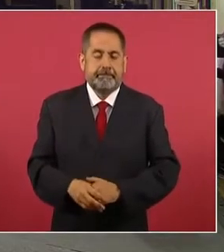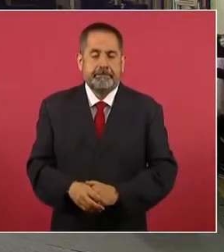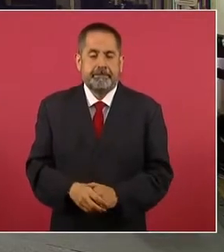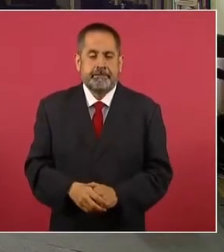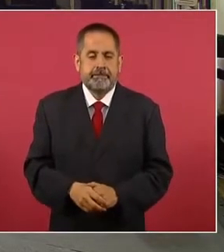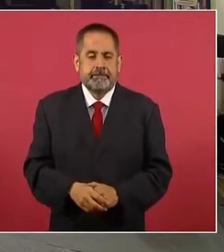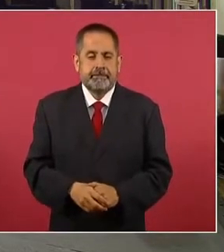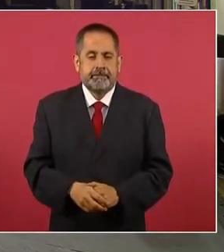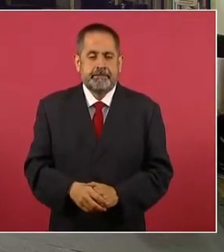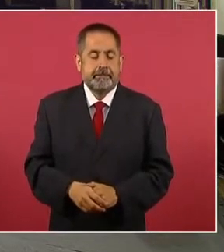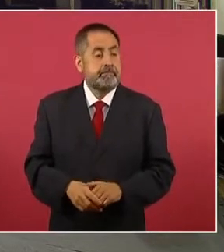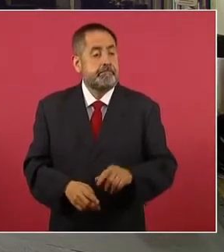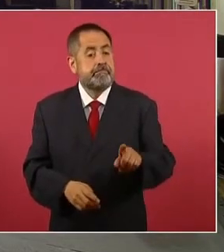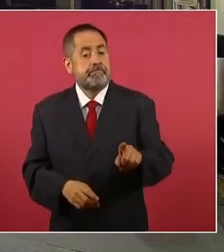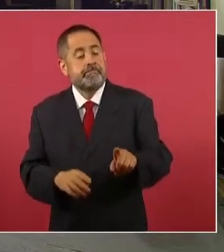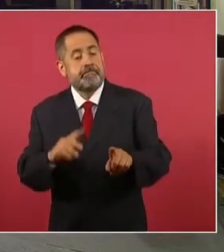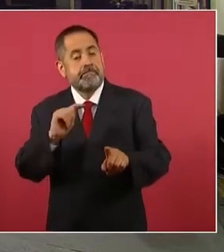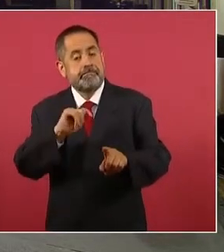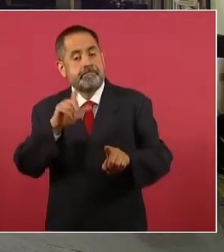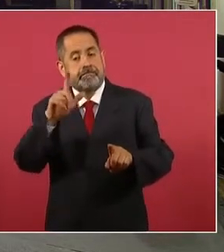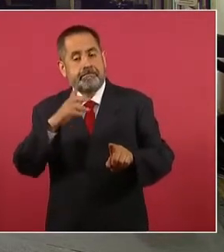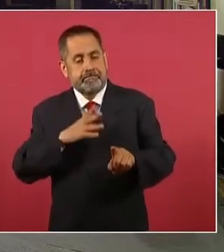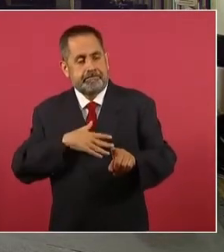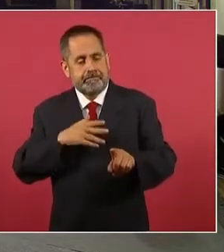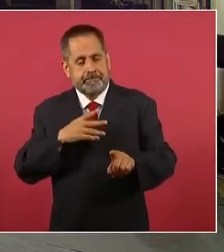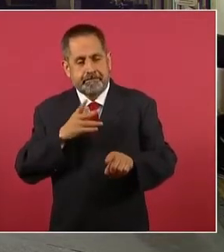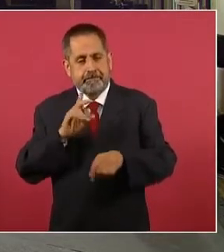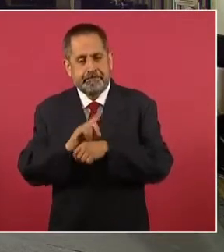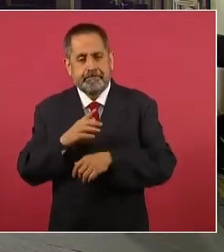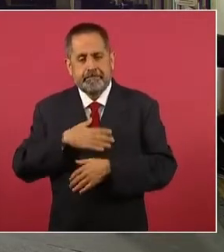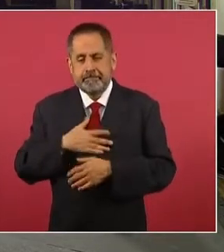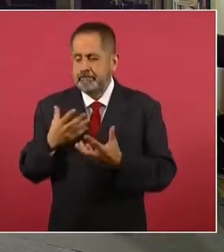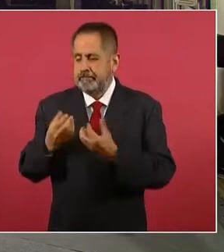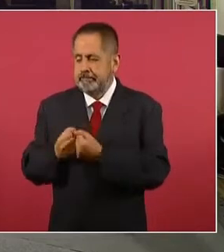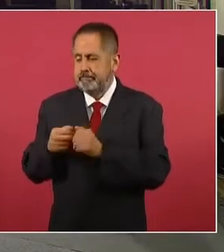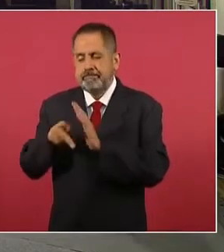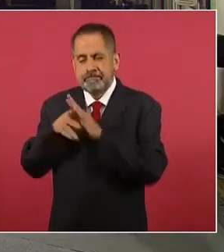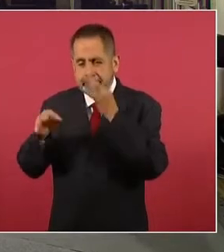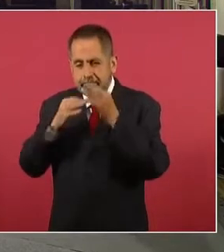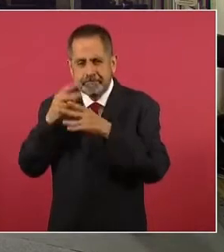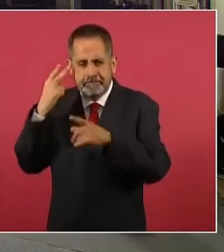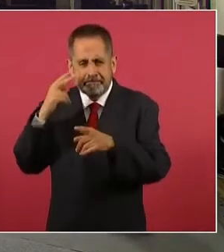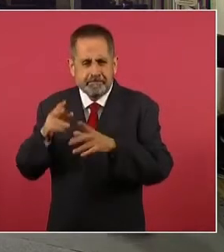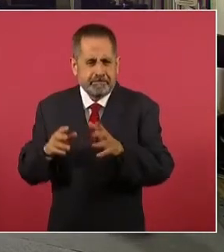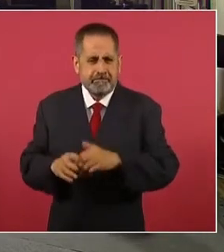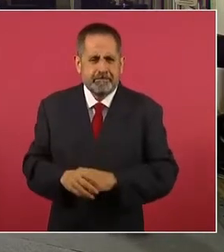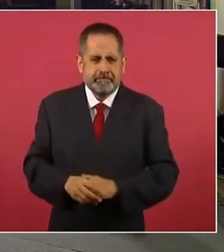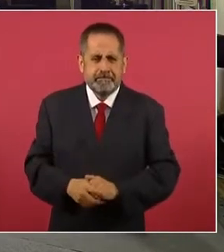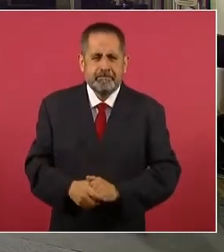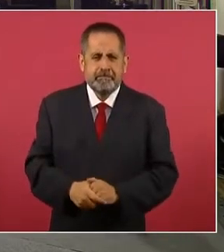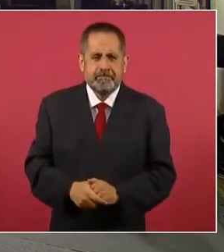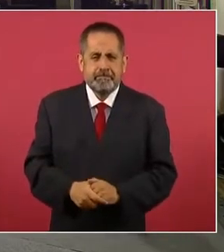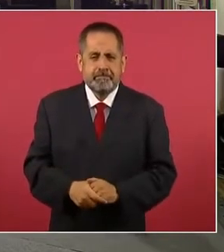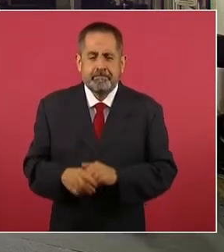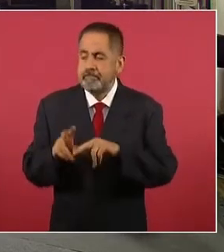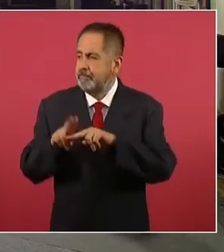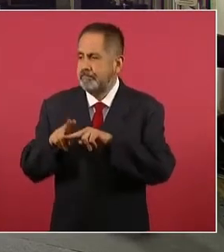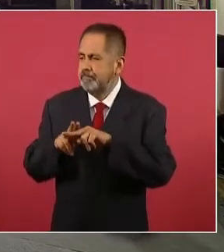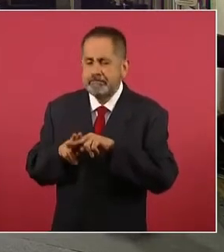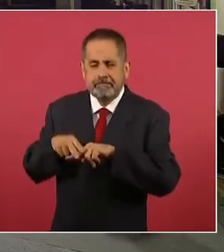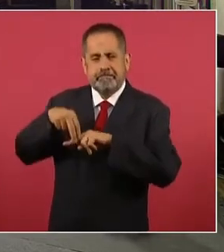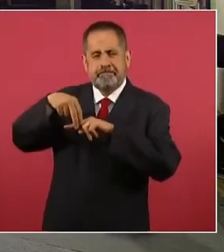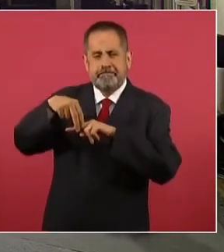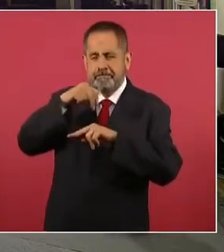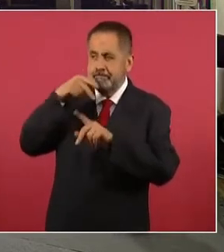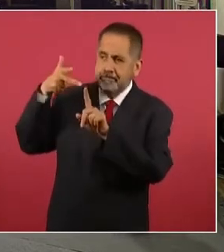¿Qué tal, presidente? Buen día. Carlos Guzmán, de 4 Media Telecomunicaciones, Aba Noticias Veracruz, aquí de este lado, o si gusta. No me voy a levantar porque están las cámaras